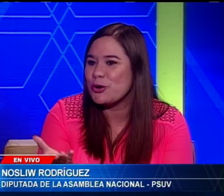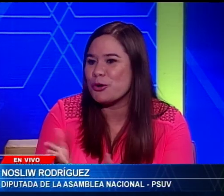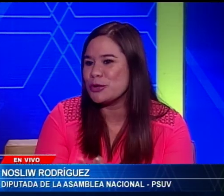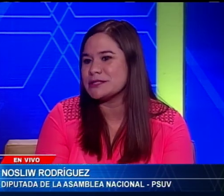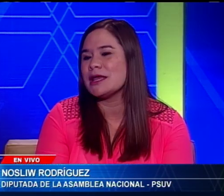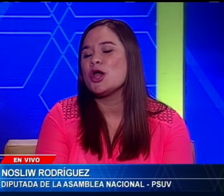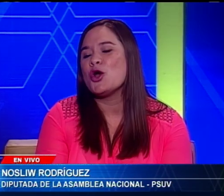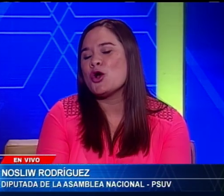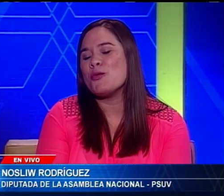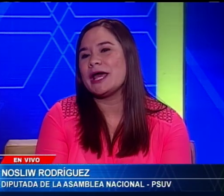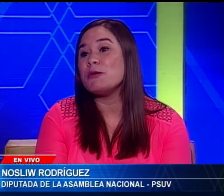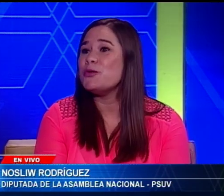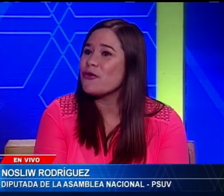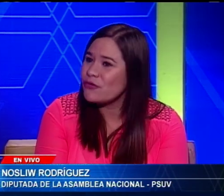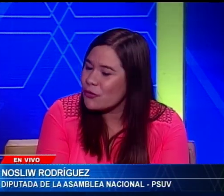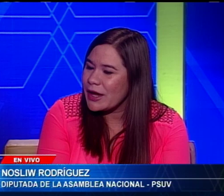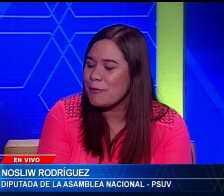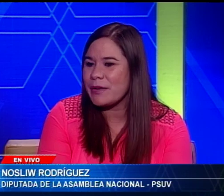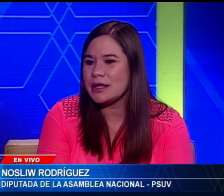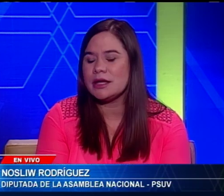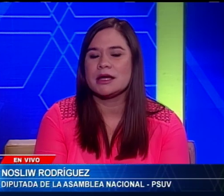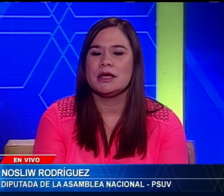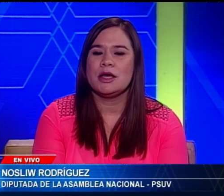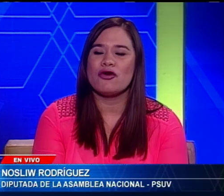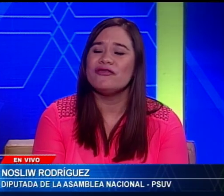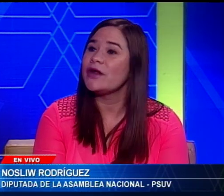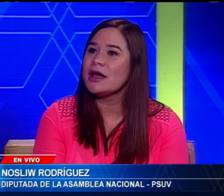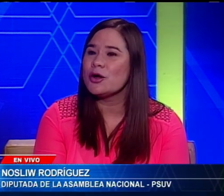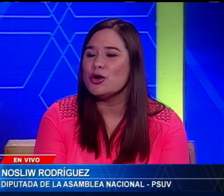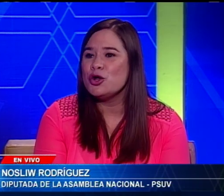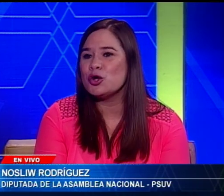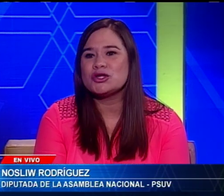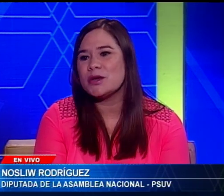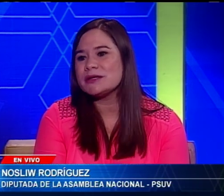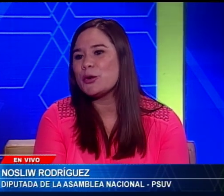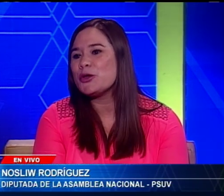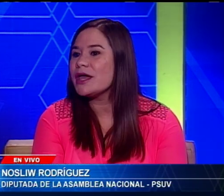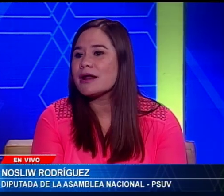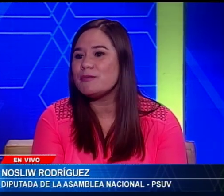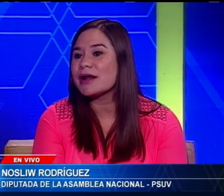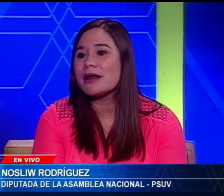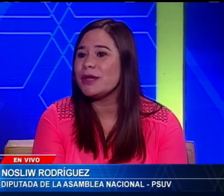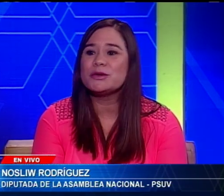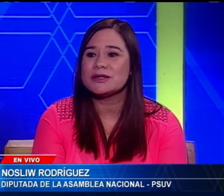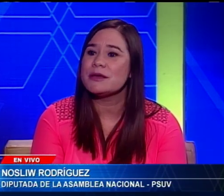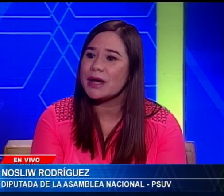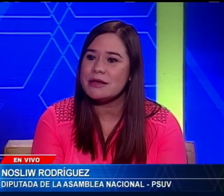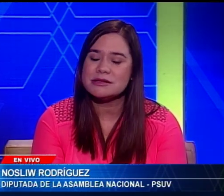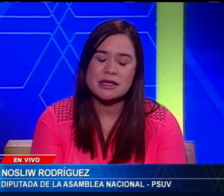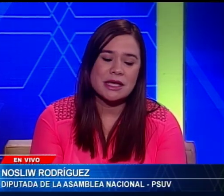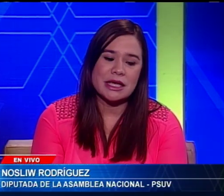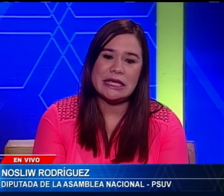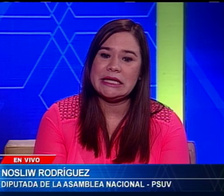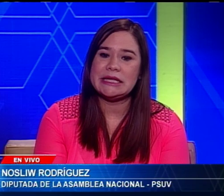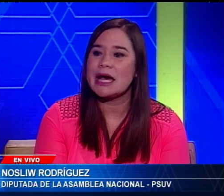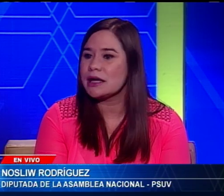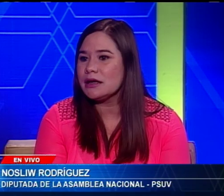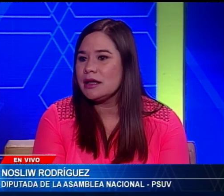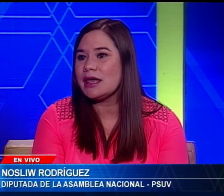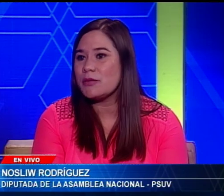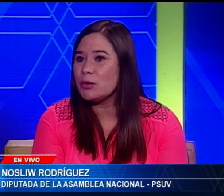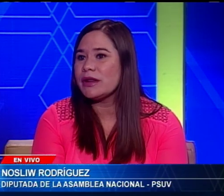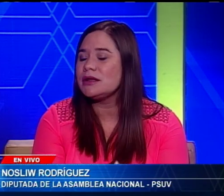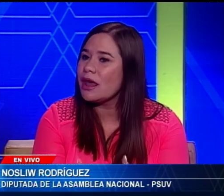por ejemplo, como la que vivió España con Franco, no se hubiese podido llegar al Parlamento de ese país y